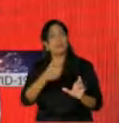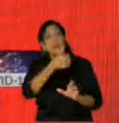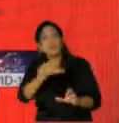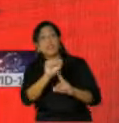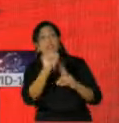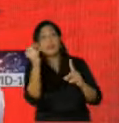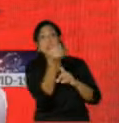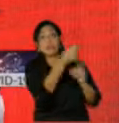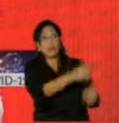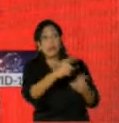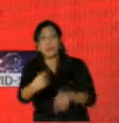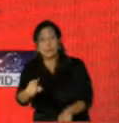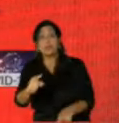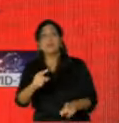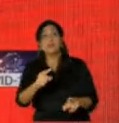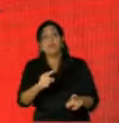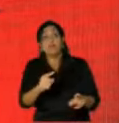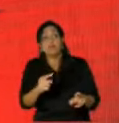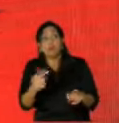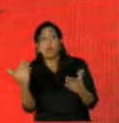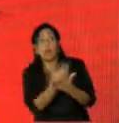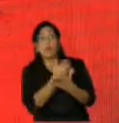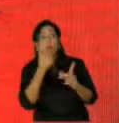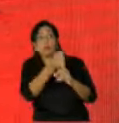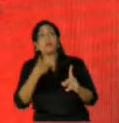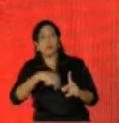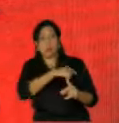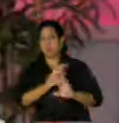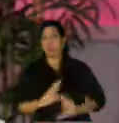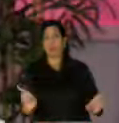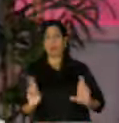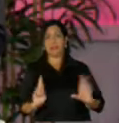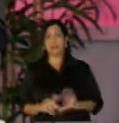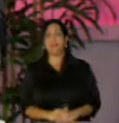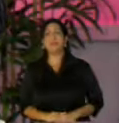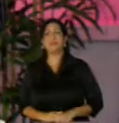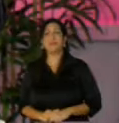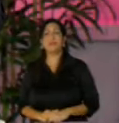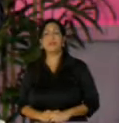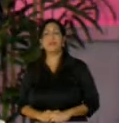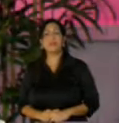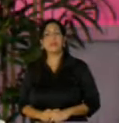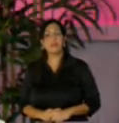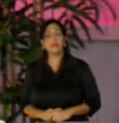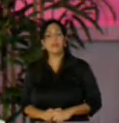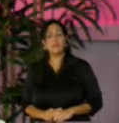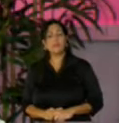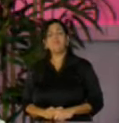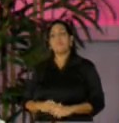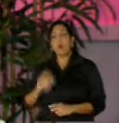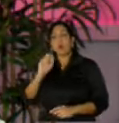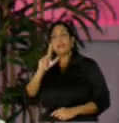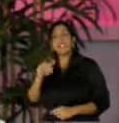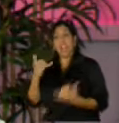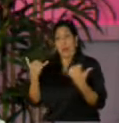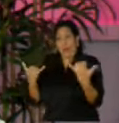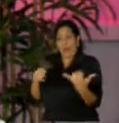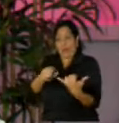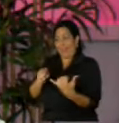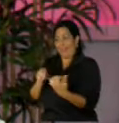como estas que puedan ocurrir eventualmente. Y la oportunidad que se da de trabajar esta experiencia